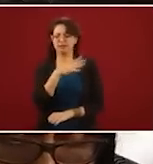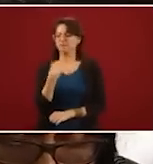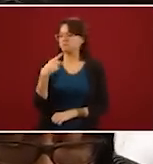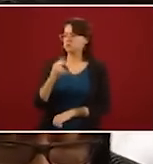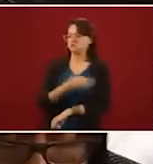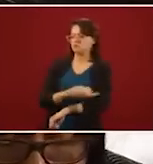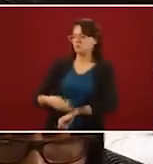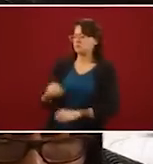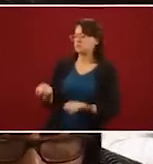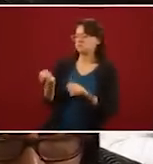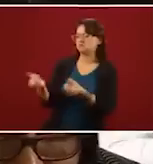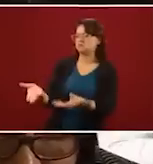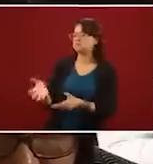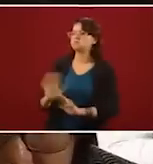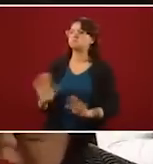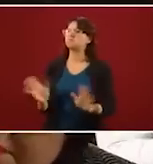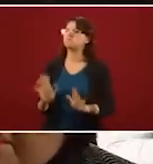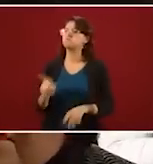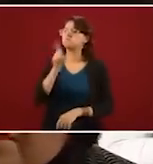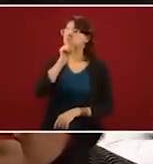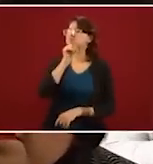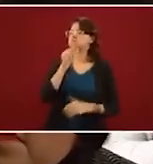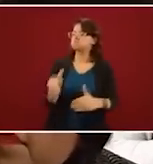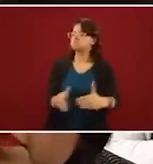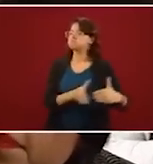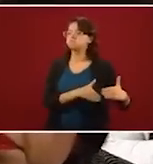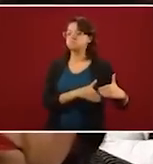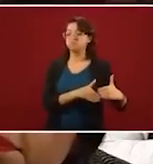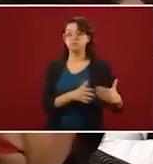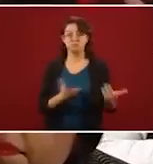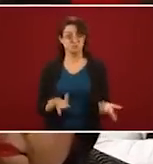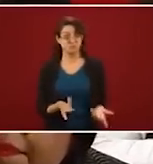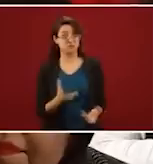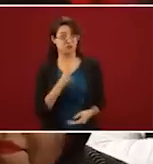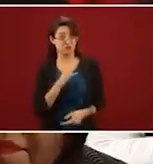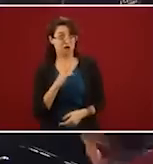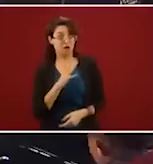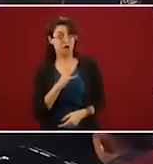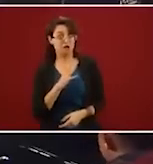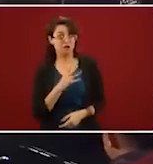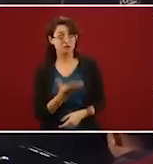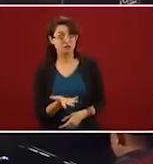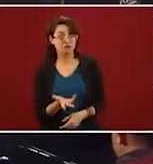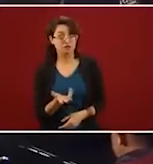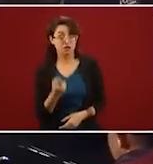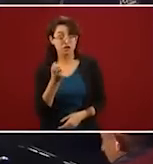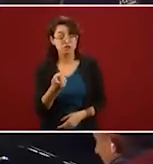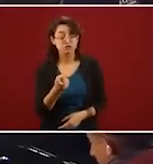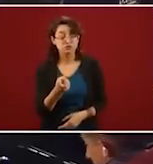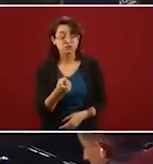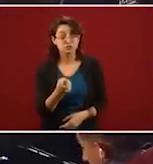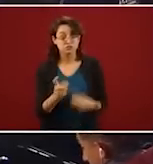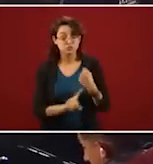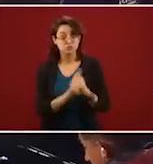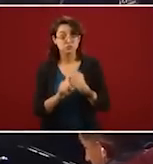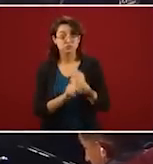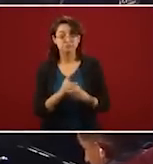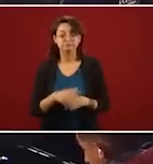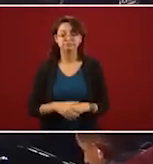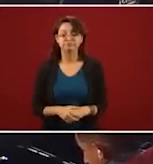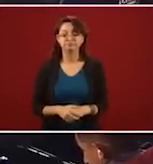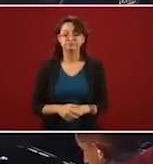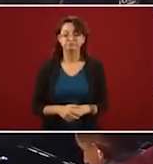medicinas? A propósito, ¿están ustedes sugiriendo que esto está ocurriendo? Sí, esa es